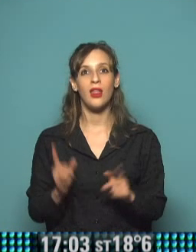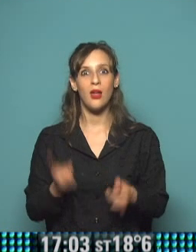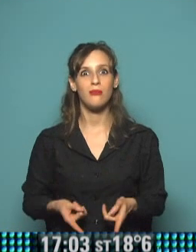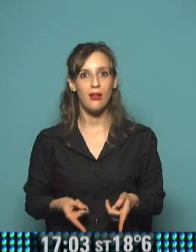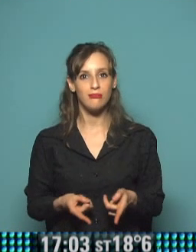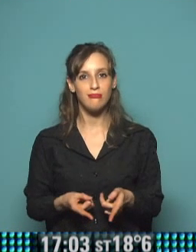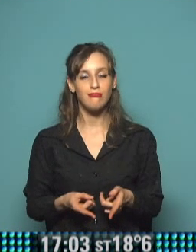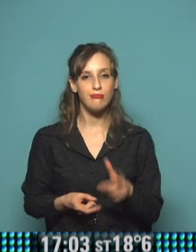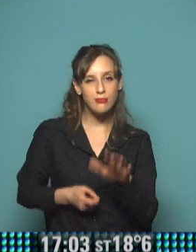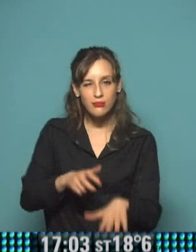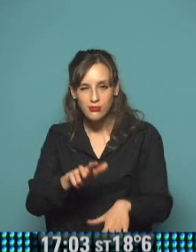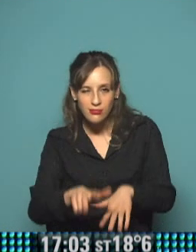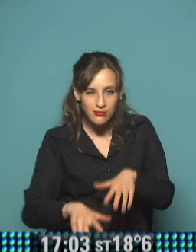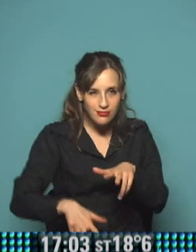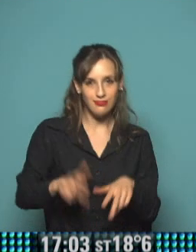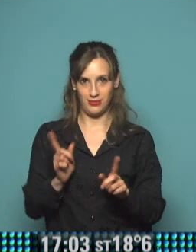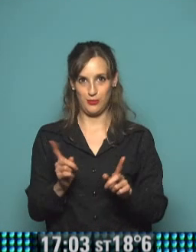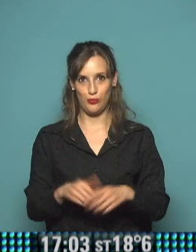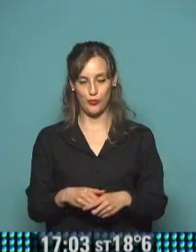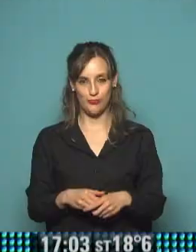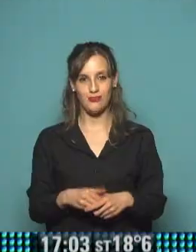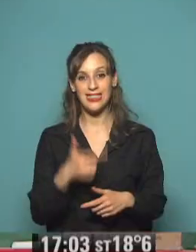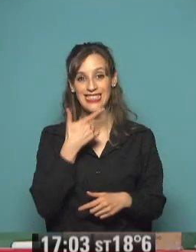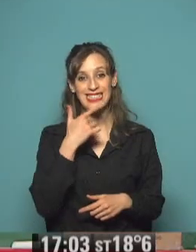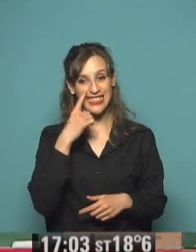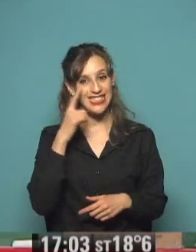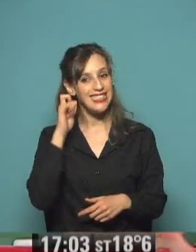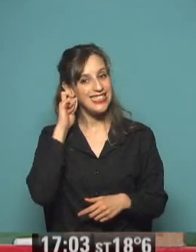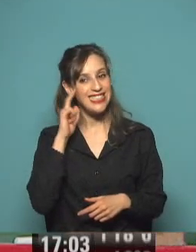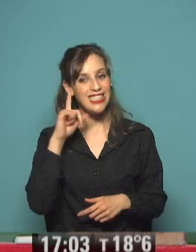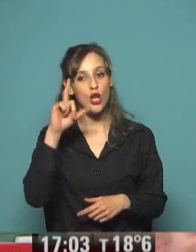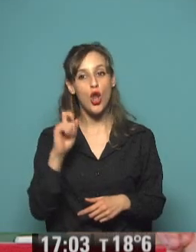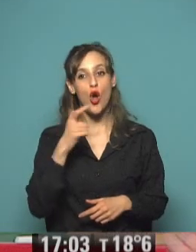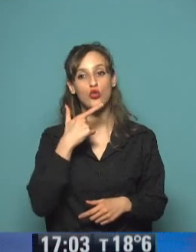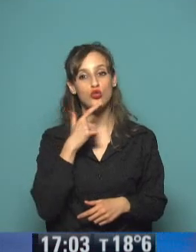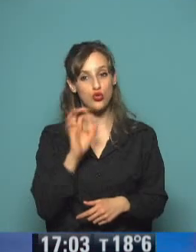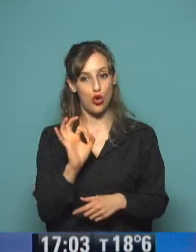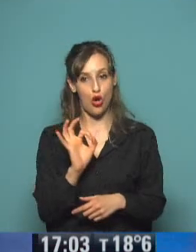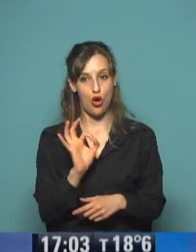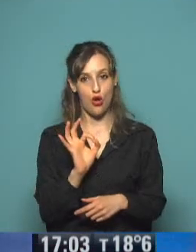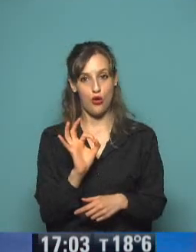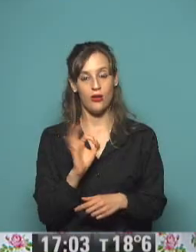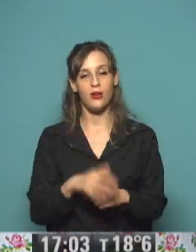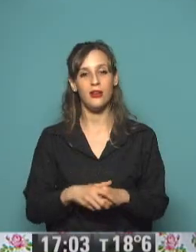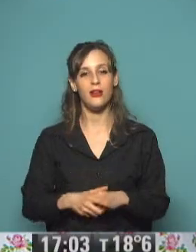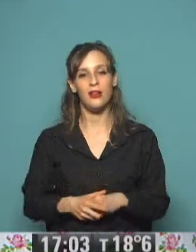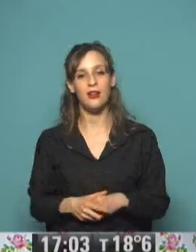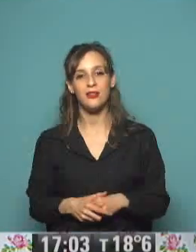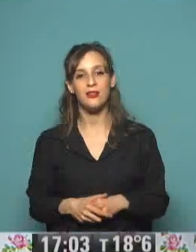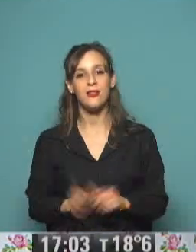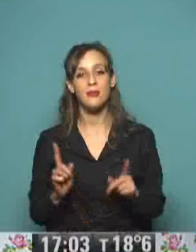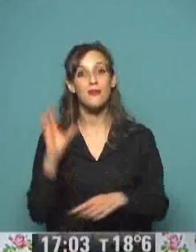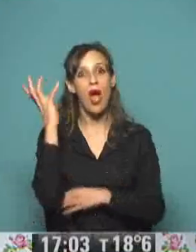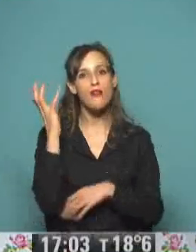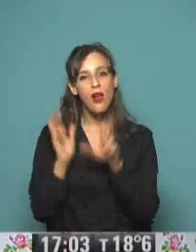Sigiloso. Ah, y ahí sumamos sigiloso. Trepa a los árboles, sigiloso. O sigilosamente. O sigilosamente, si se animan con